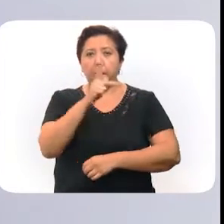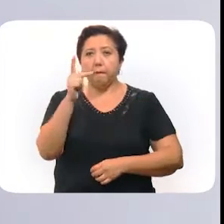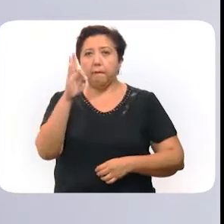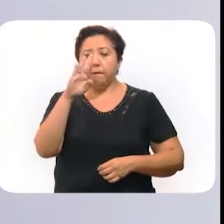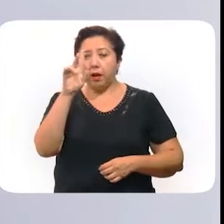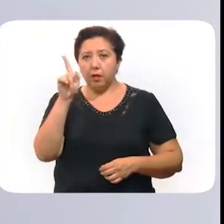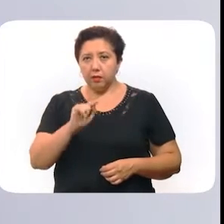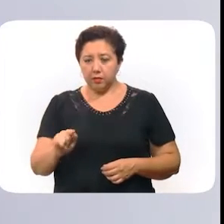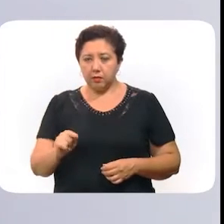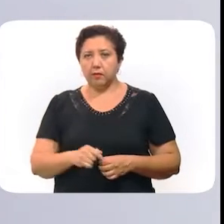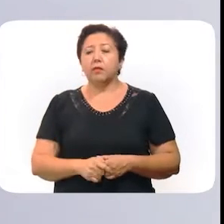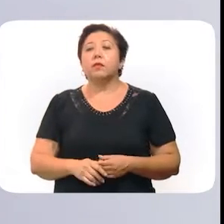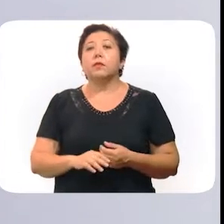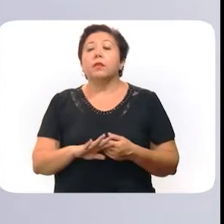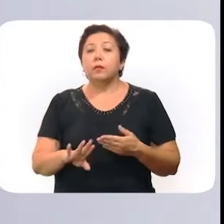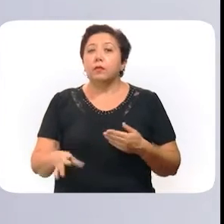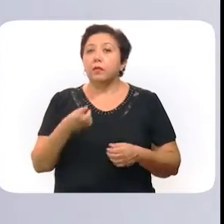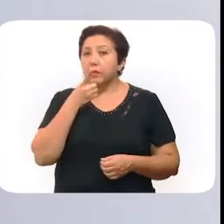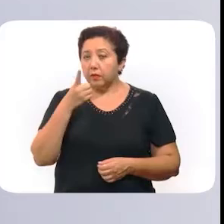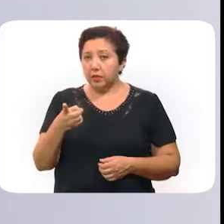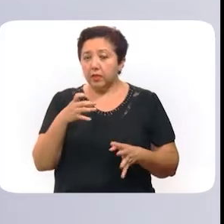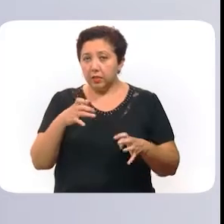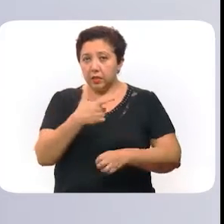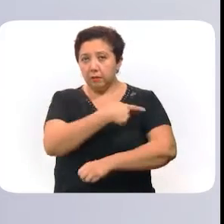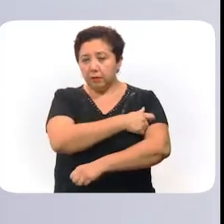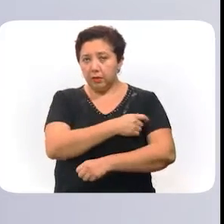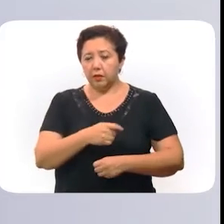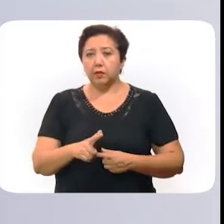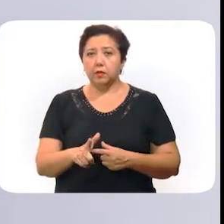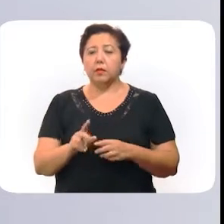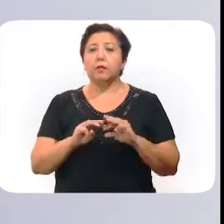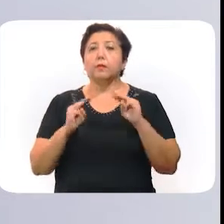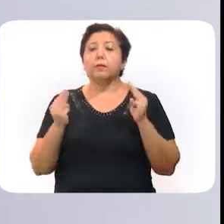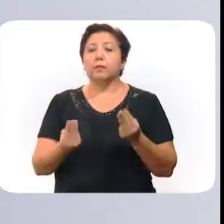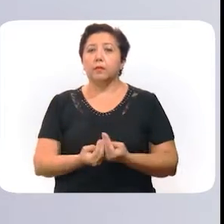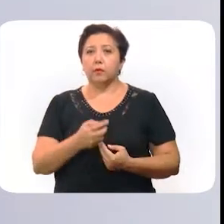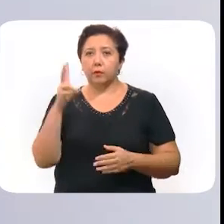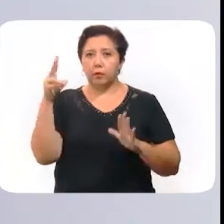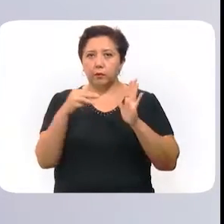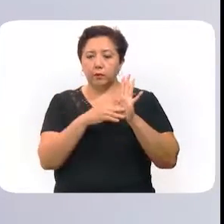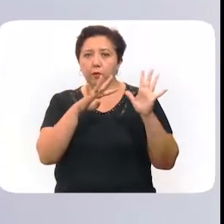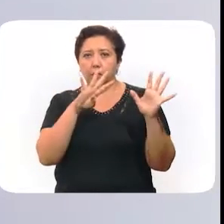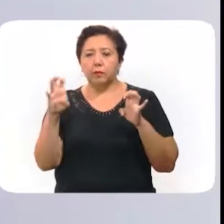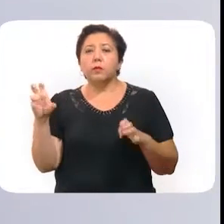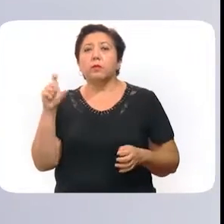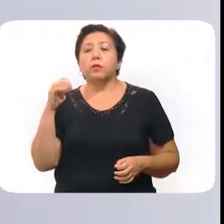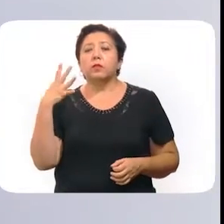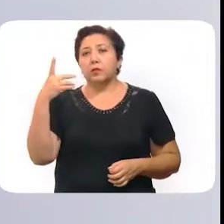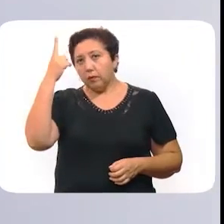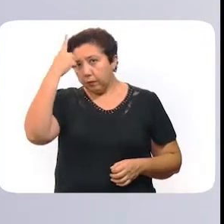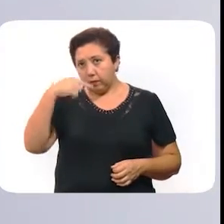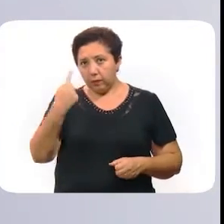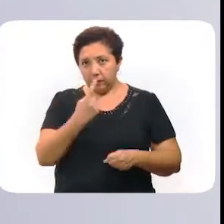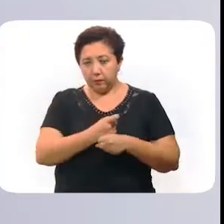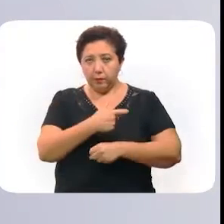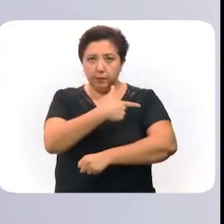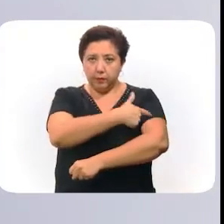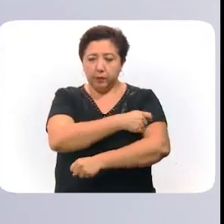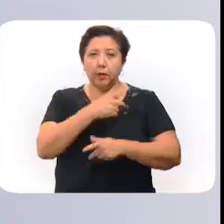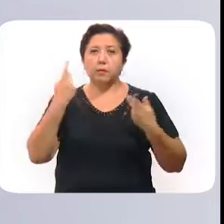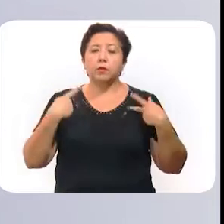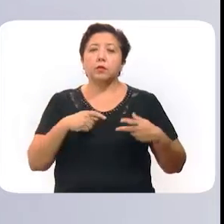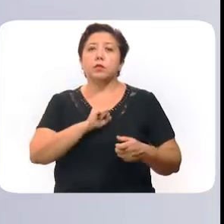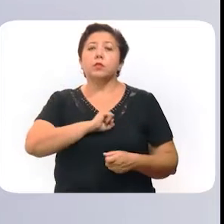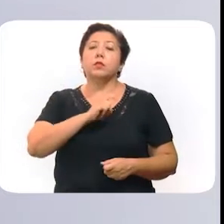Pfizer contra el coronavirus. Estas dosis se están aplicando de la siguiente manera. 2.925 son para la primera aplicación